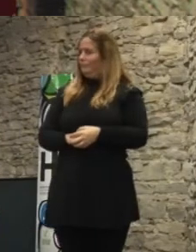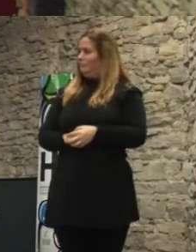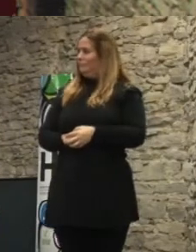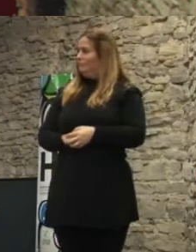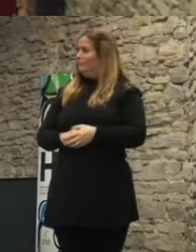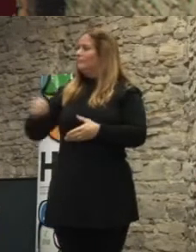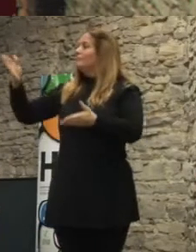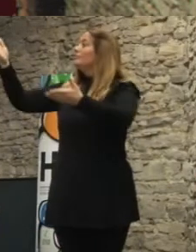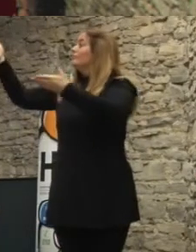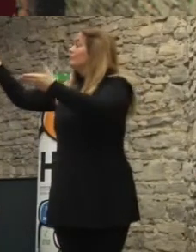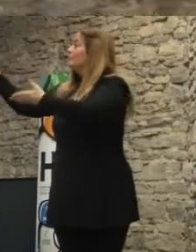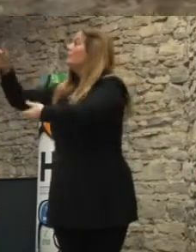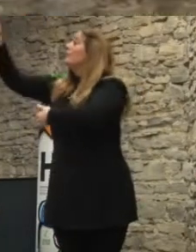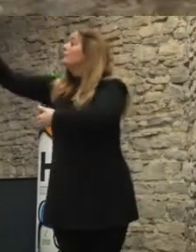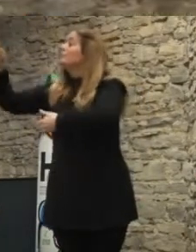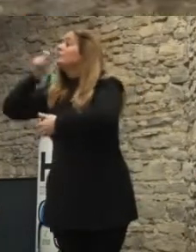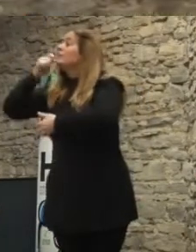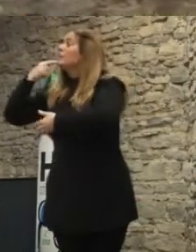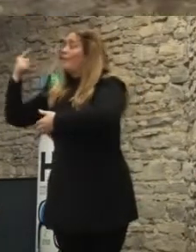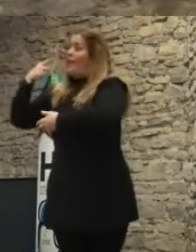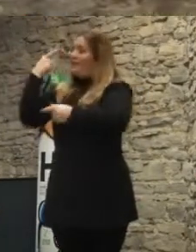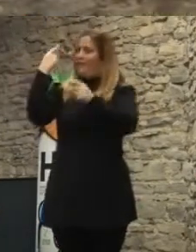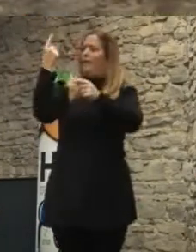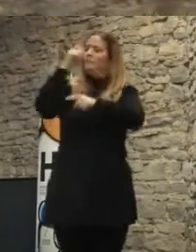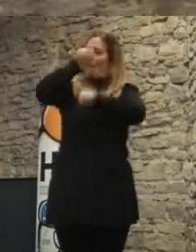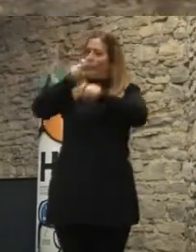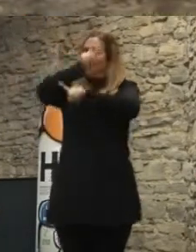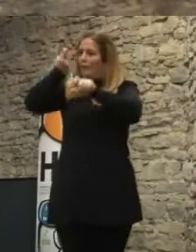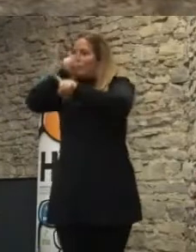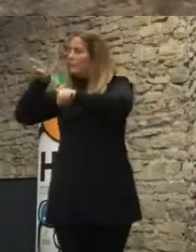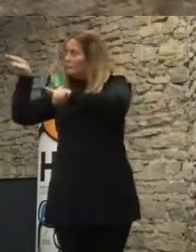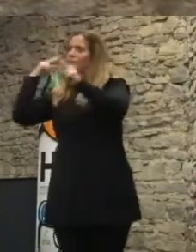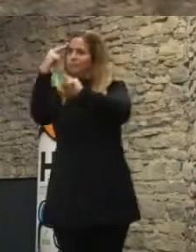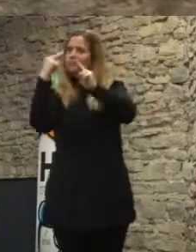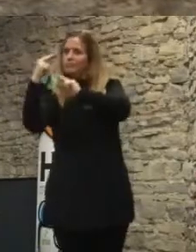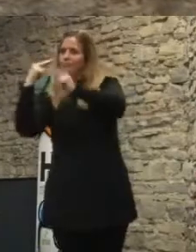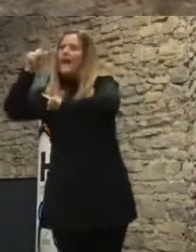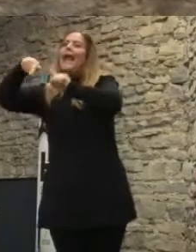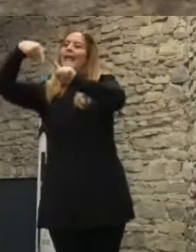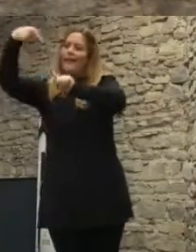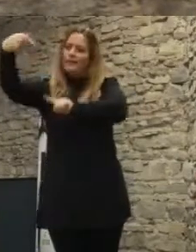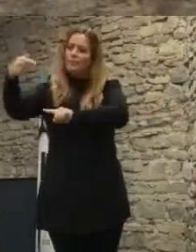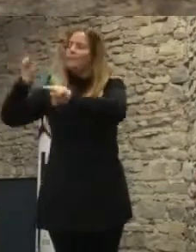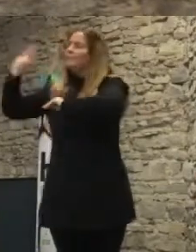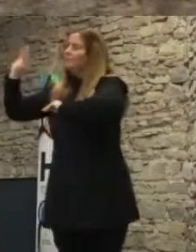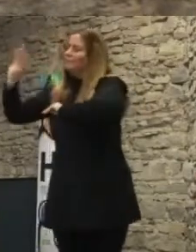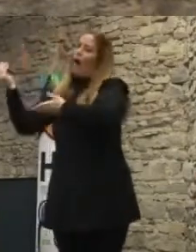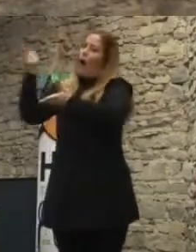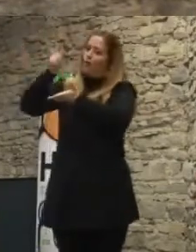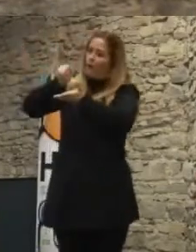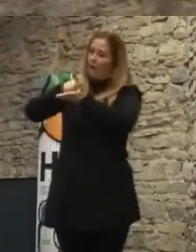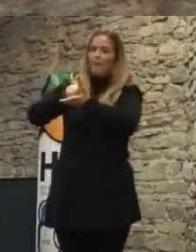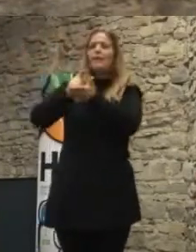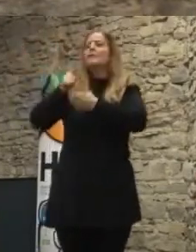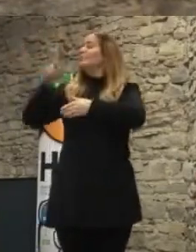Contestas a estas y abrimos luego otro turno de preguntas. Contesto. Hago algún... cada una de estas, ¿no?, daría para empezar